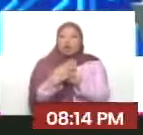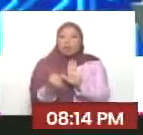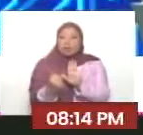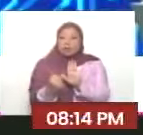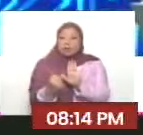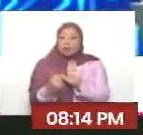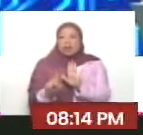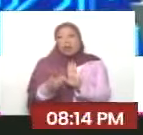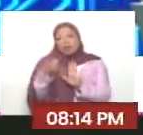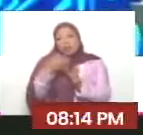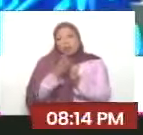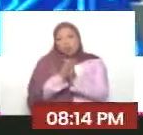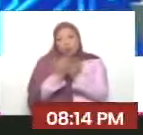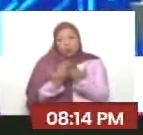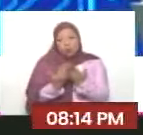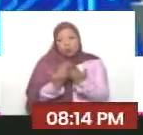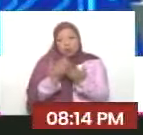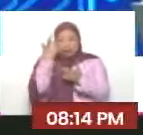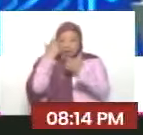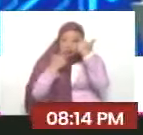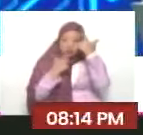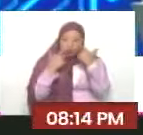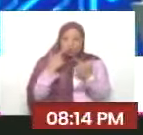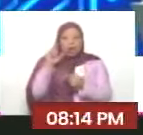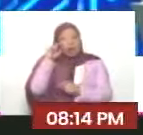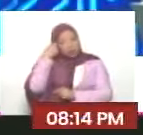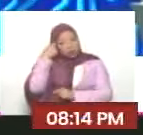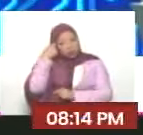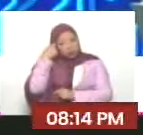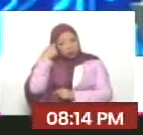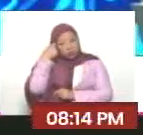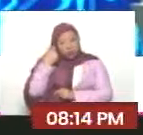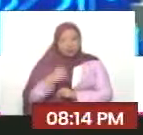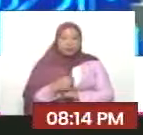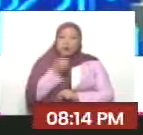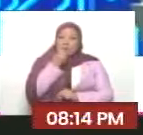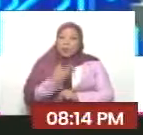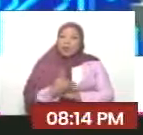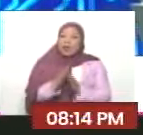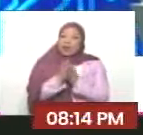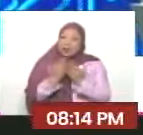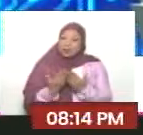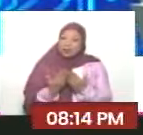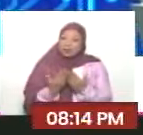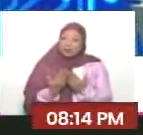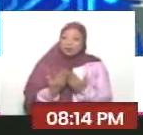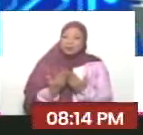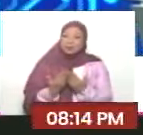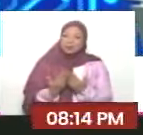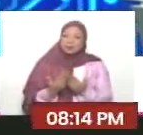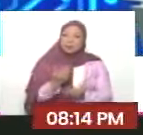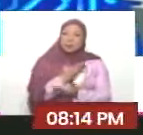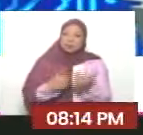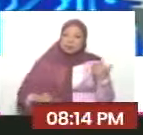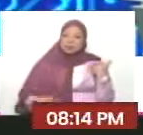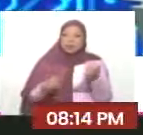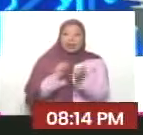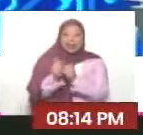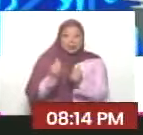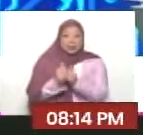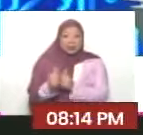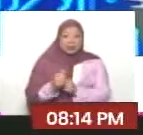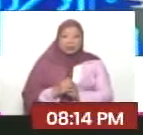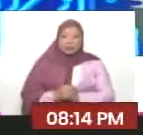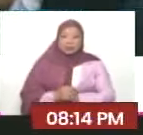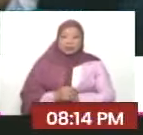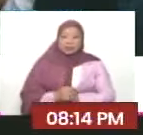fue la primera publicación, se llama Comandante Chávez. Lo recuerdo, vale. Buen libro, ¿ves? Y él, este libro... Él viene del periodismo deportivo. Así